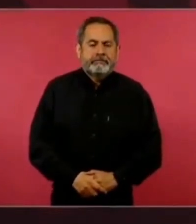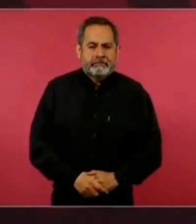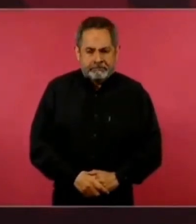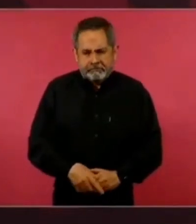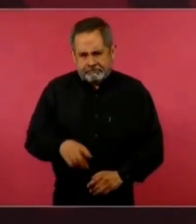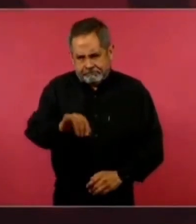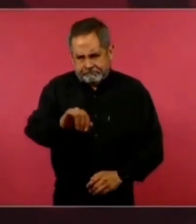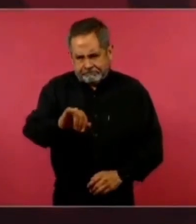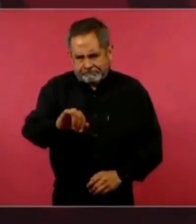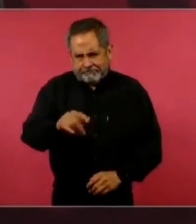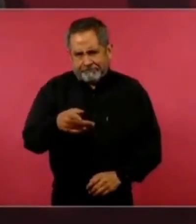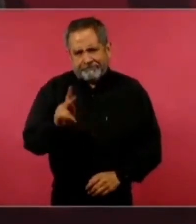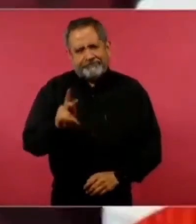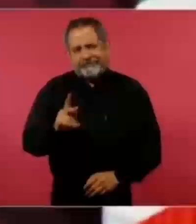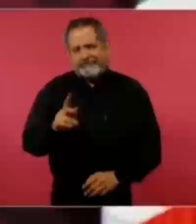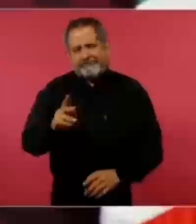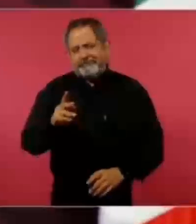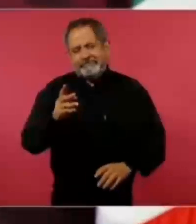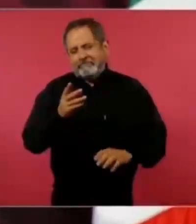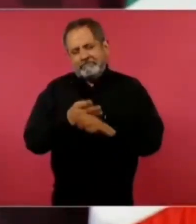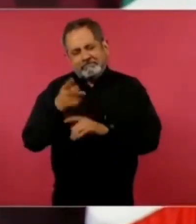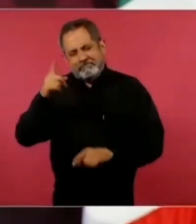Sí, pero va a ser muy difícil.